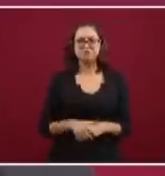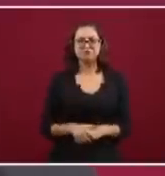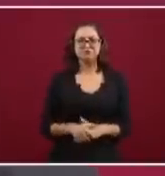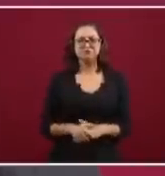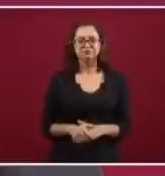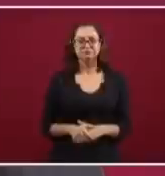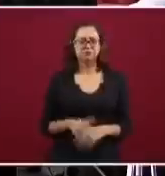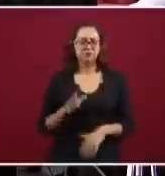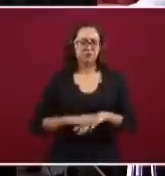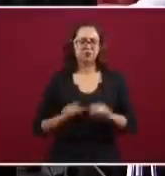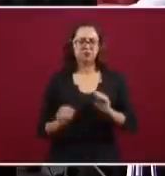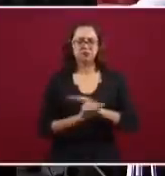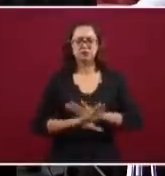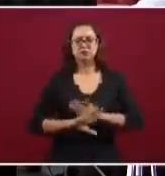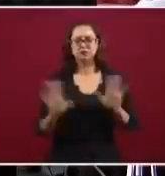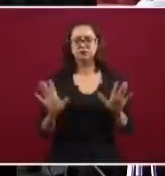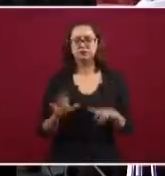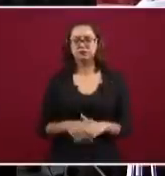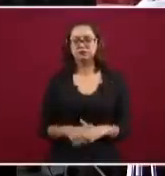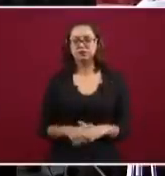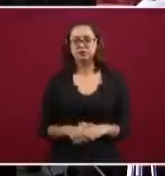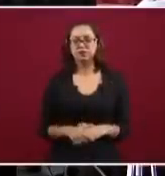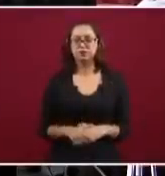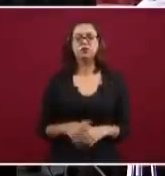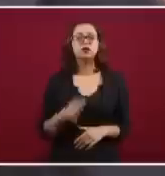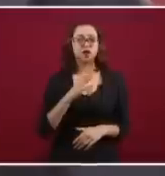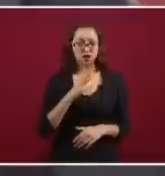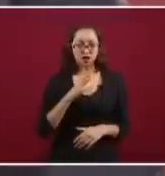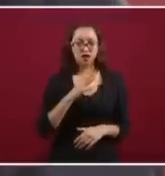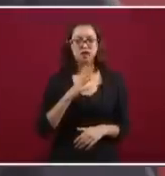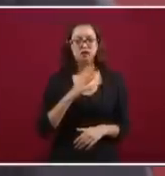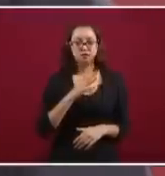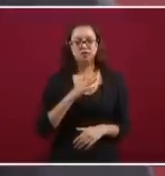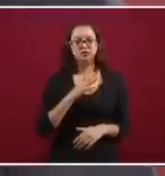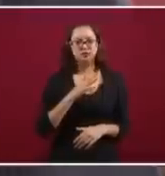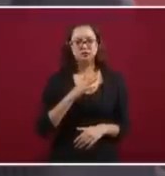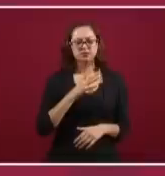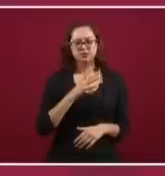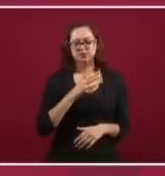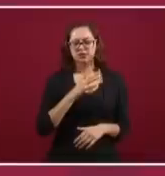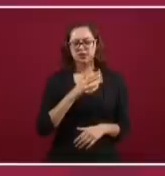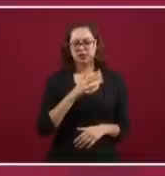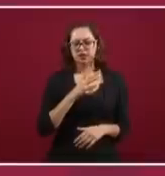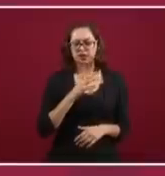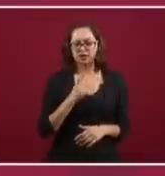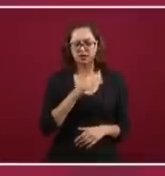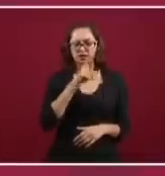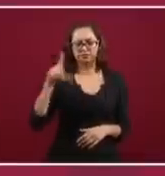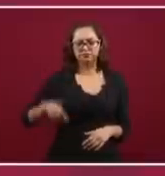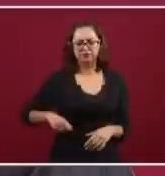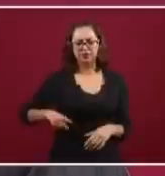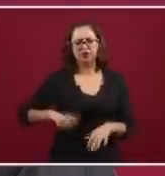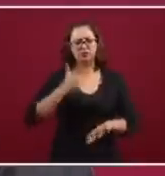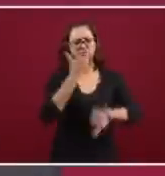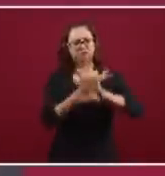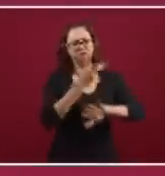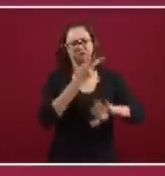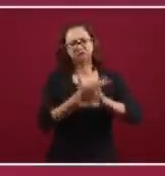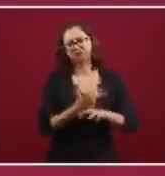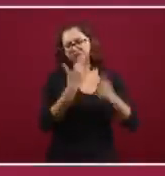quede claro. Ha habido de parte del gobierno de Estados Unidos mucho